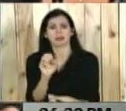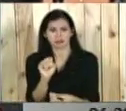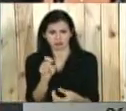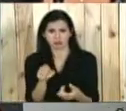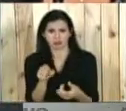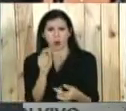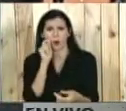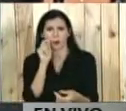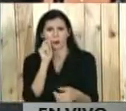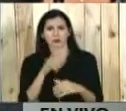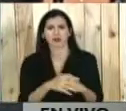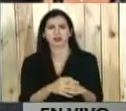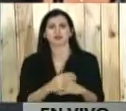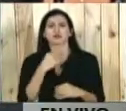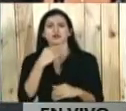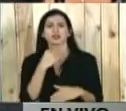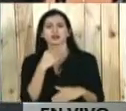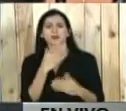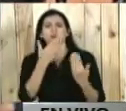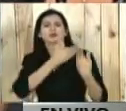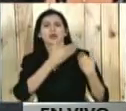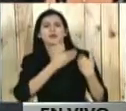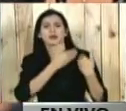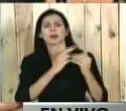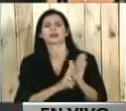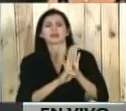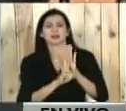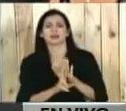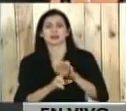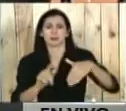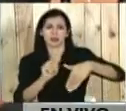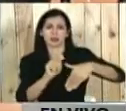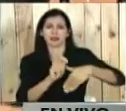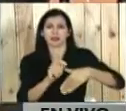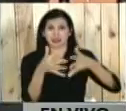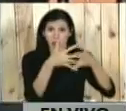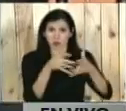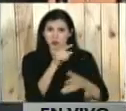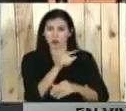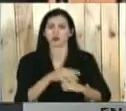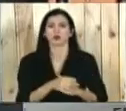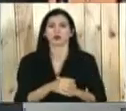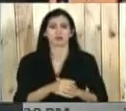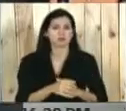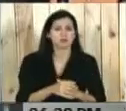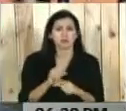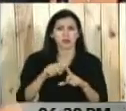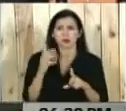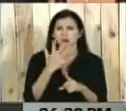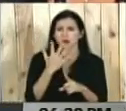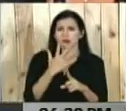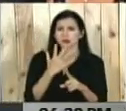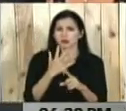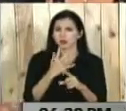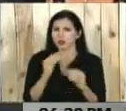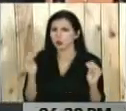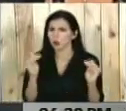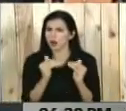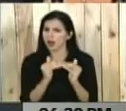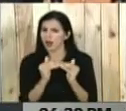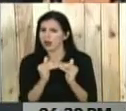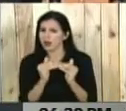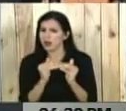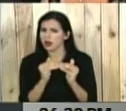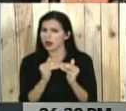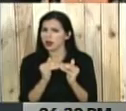que se hace desde el gobierno nacional, pero tengo una duda, ¿es casualidad que coincida con este llamado a diálogo